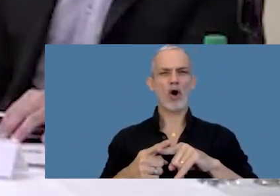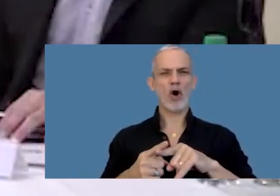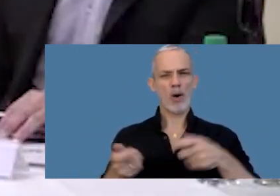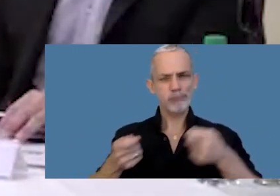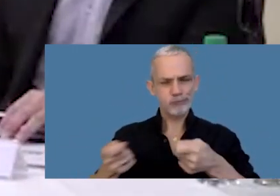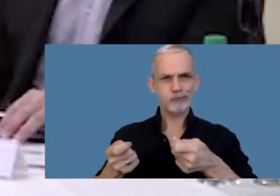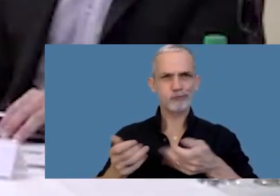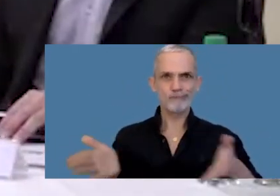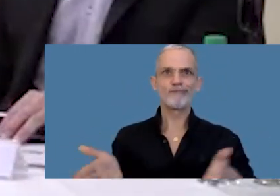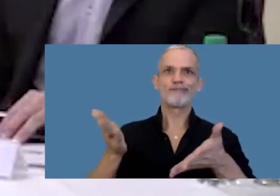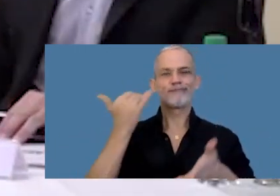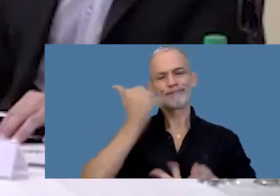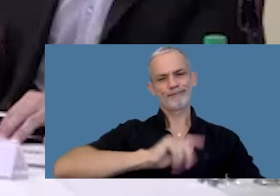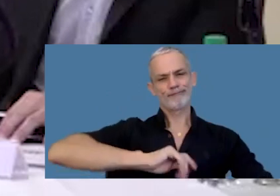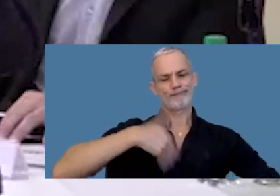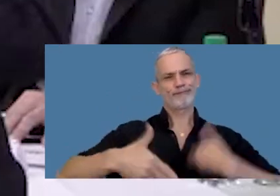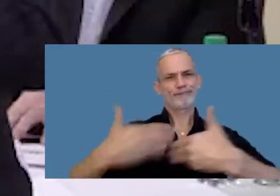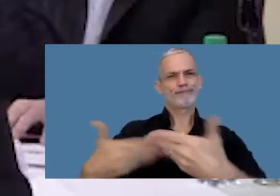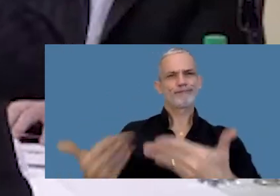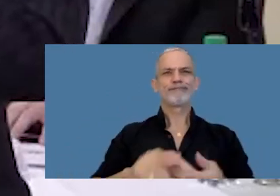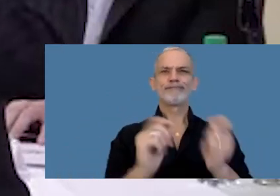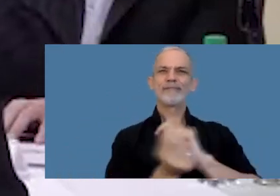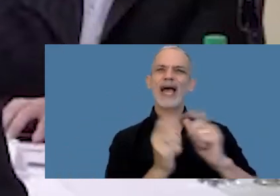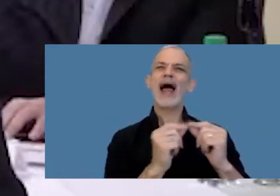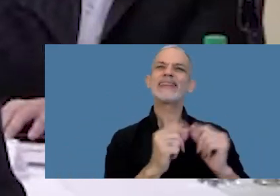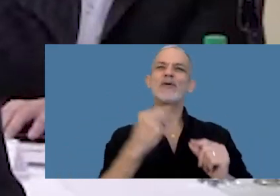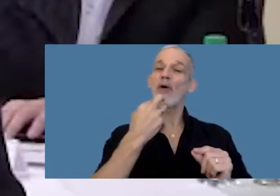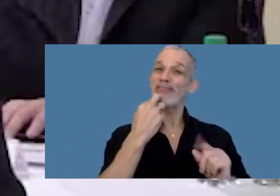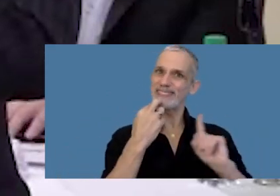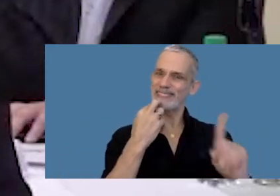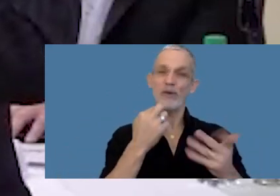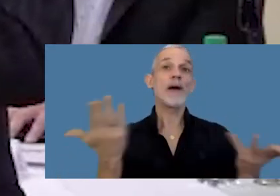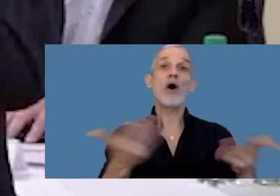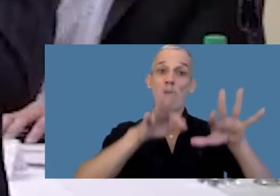si se quiere, la reforma del artículo 19. ¿Que cómo nos quedó?